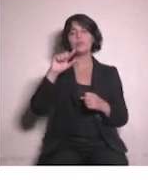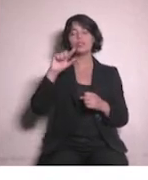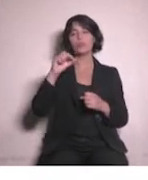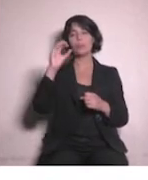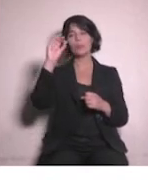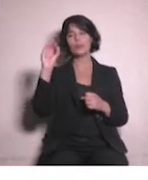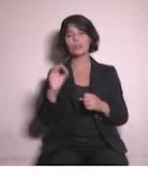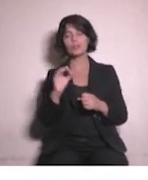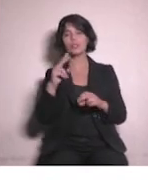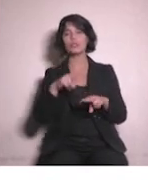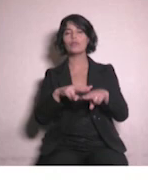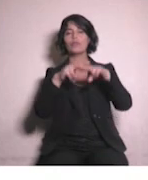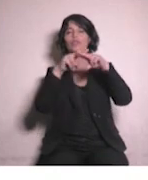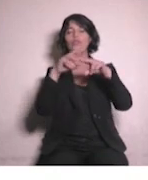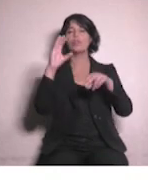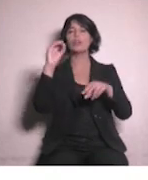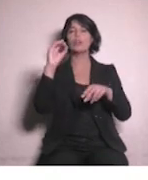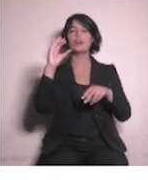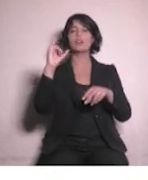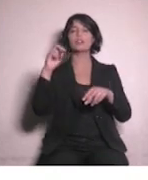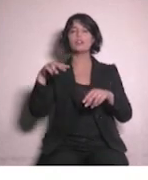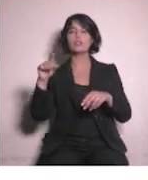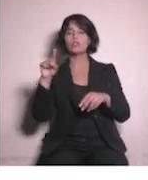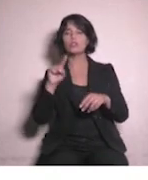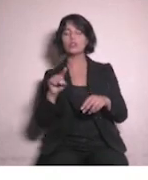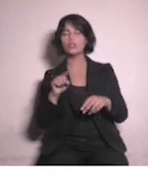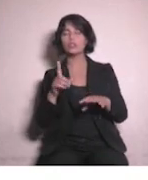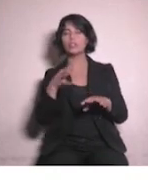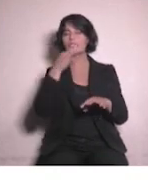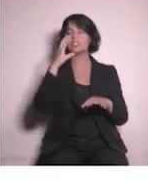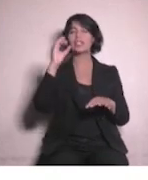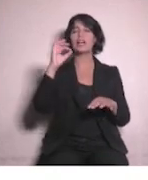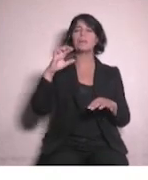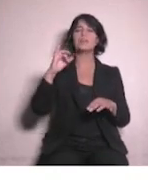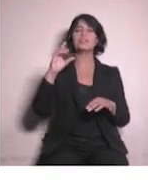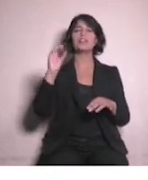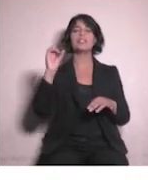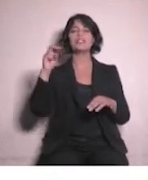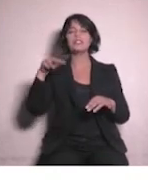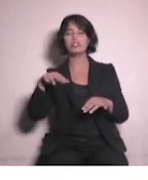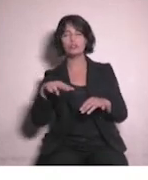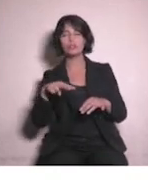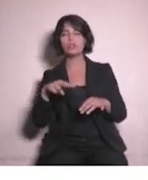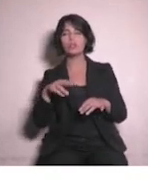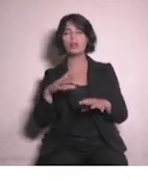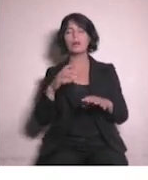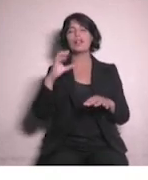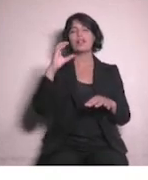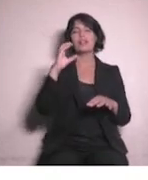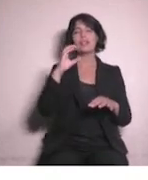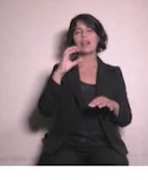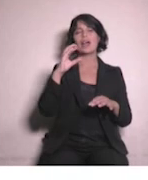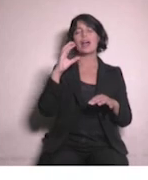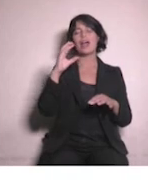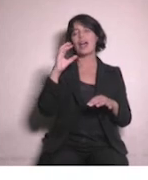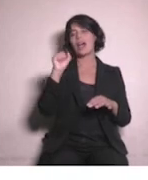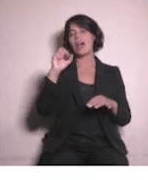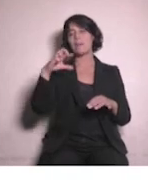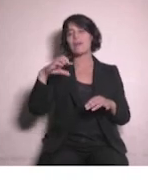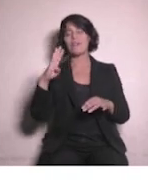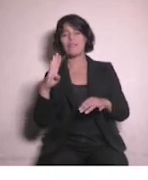2% un fondo de acciones, esto que dice capitalización, para serie APB. La serie APB de